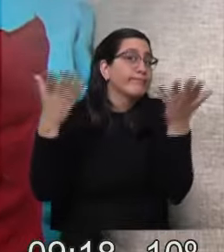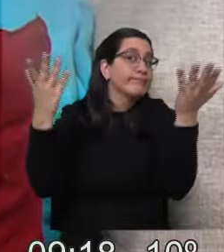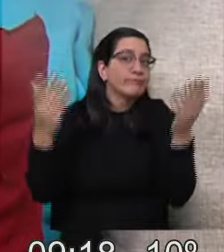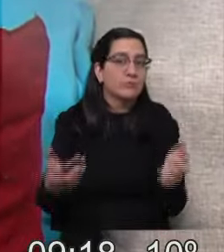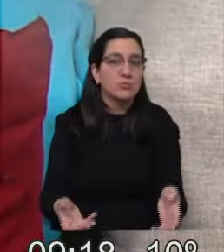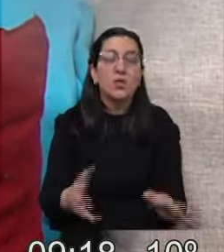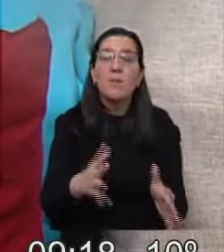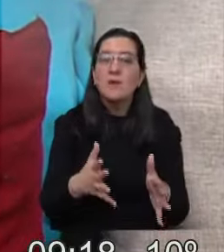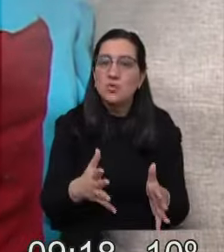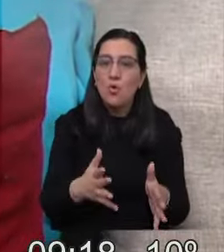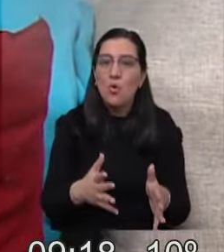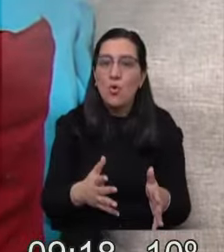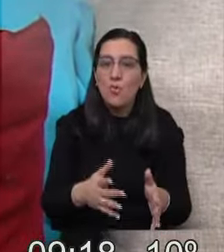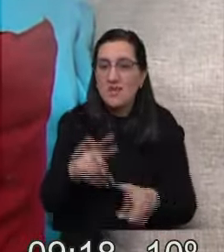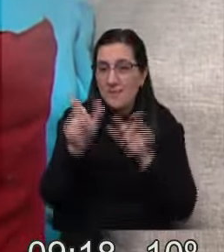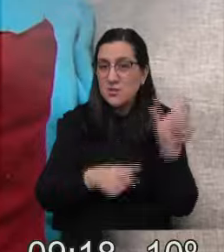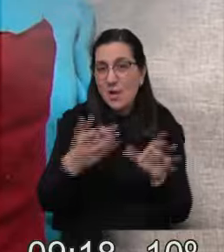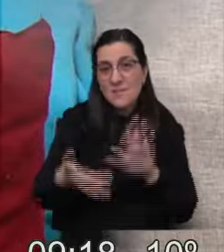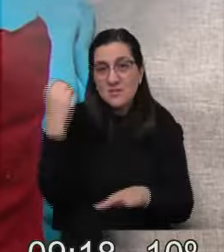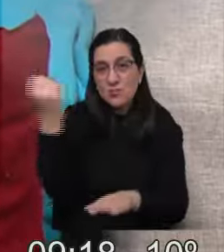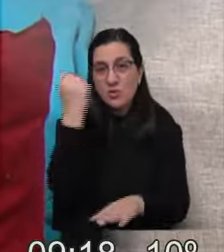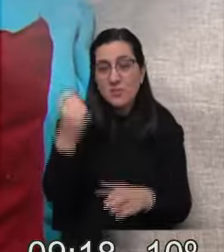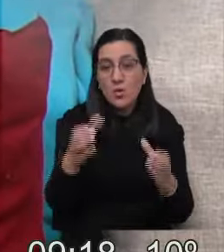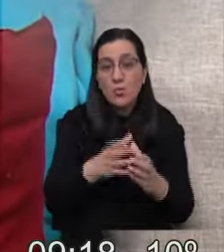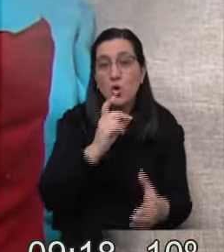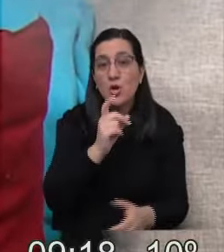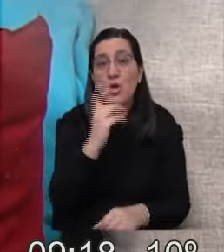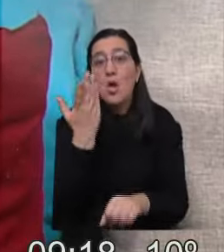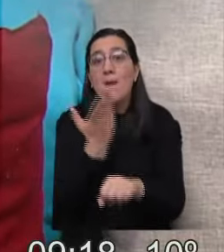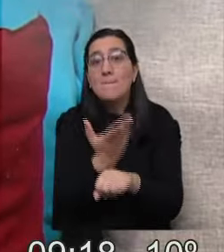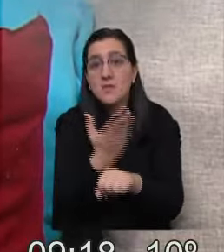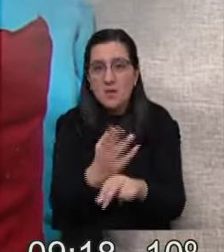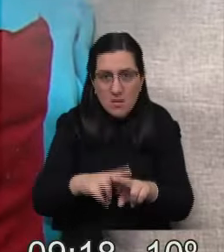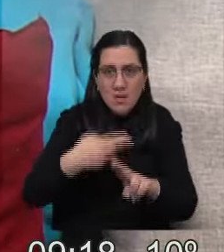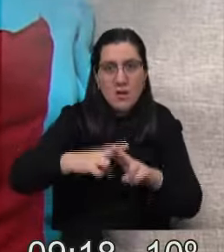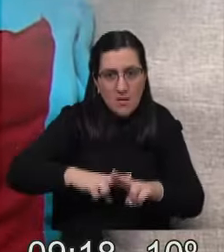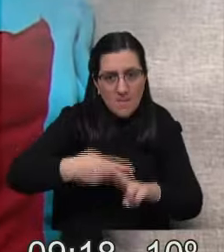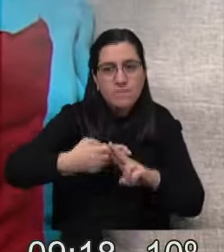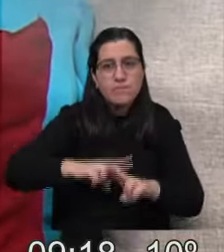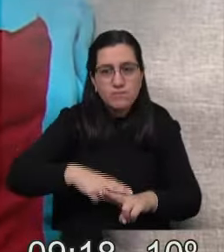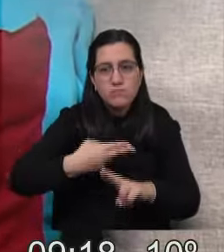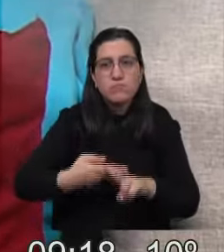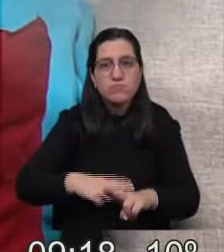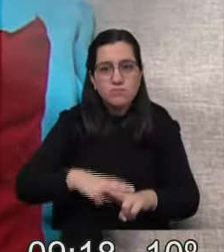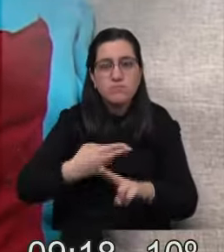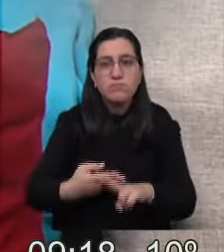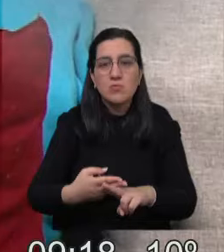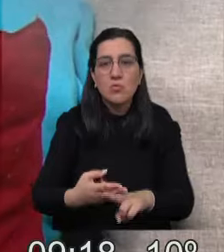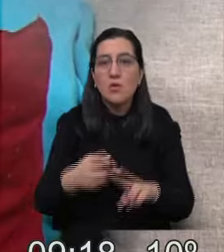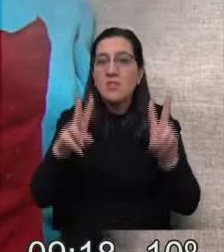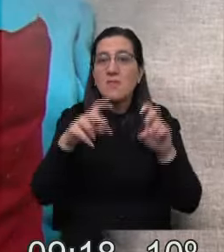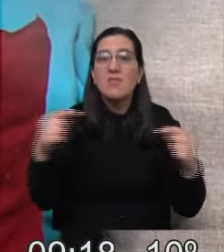nivel? Mientras las figuras más importantes del Partido Colorado piden una y otra vez y se vuelven monotemáticos con el